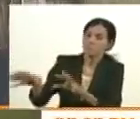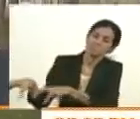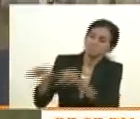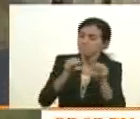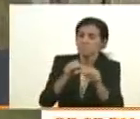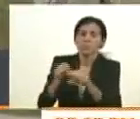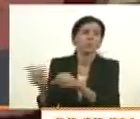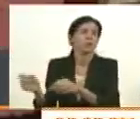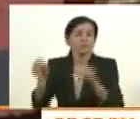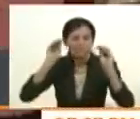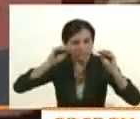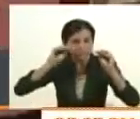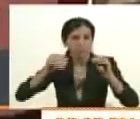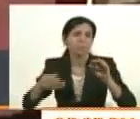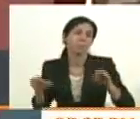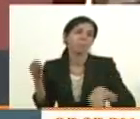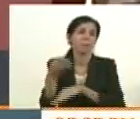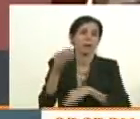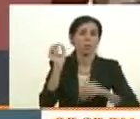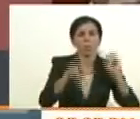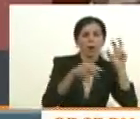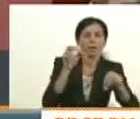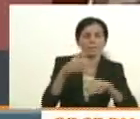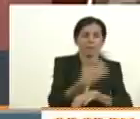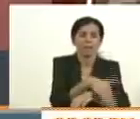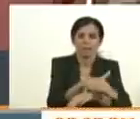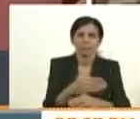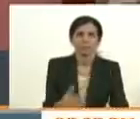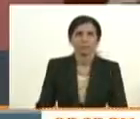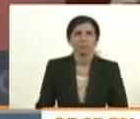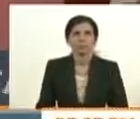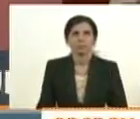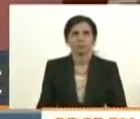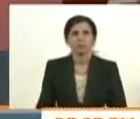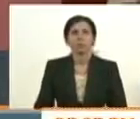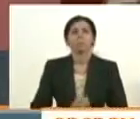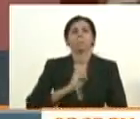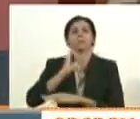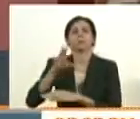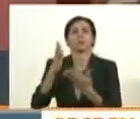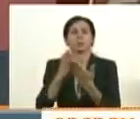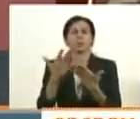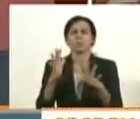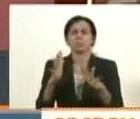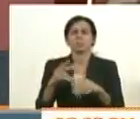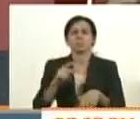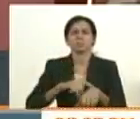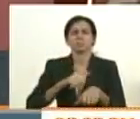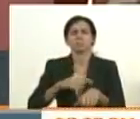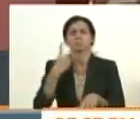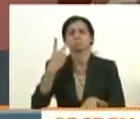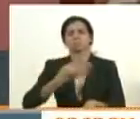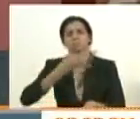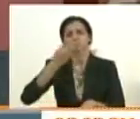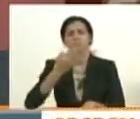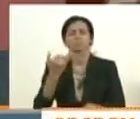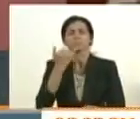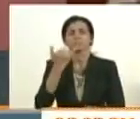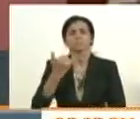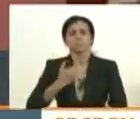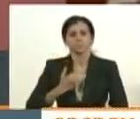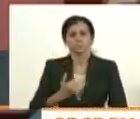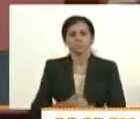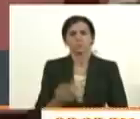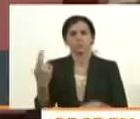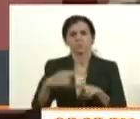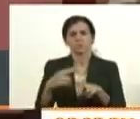guarimbas. Los mandé al colegio como es normal y a las 2 de la tarde me llama el